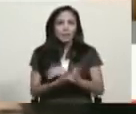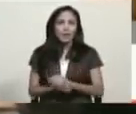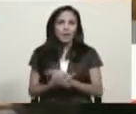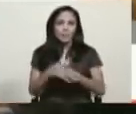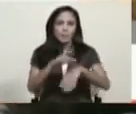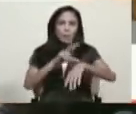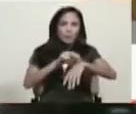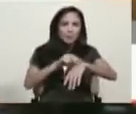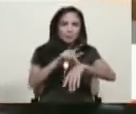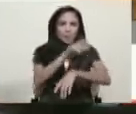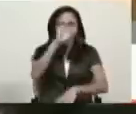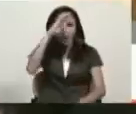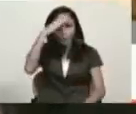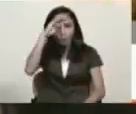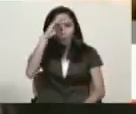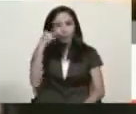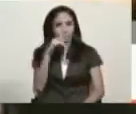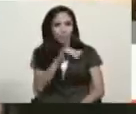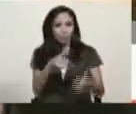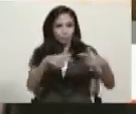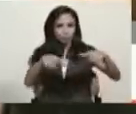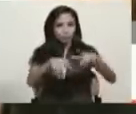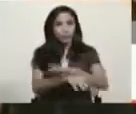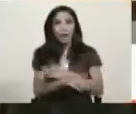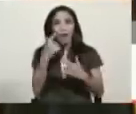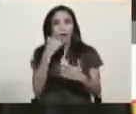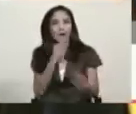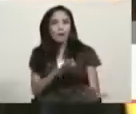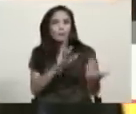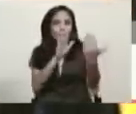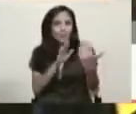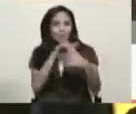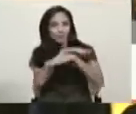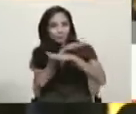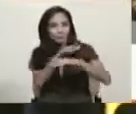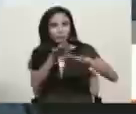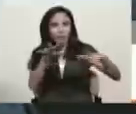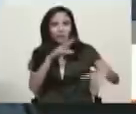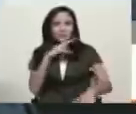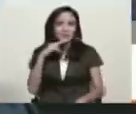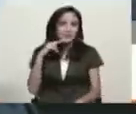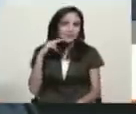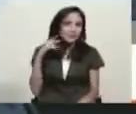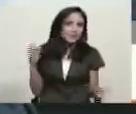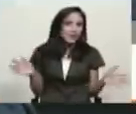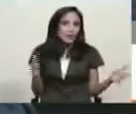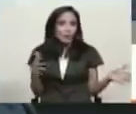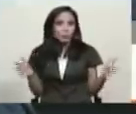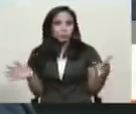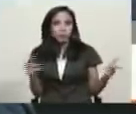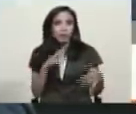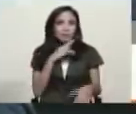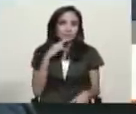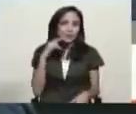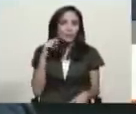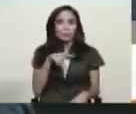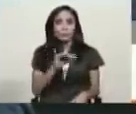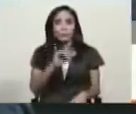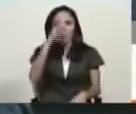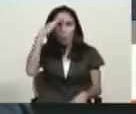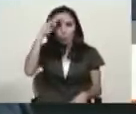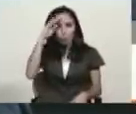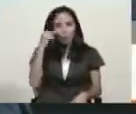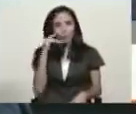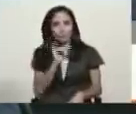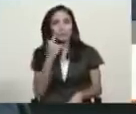Allende, allá frente al mar, en la costa oeste de La Habana.